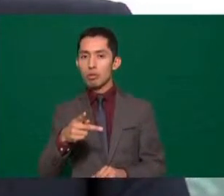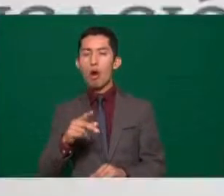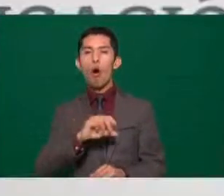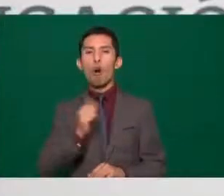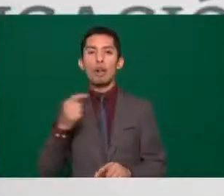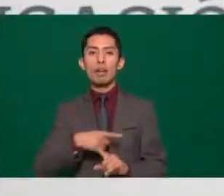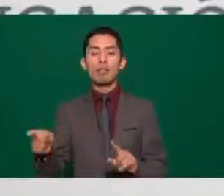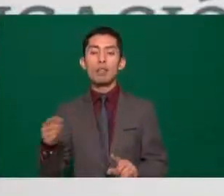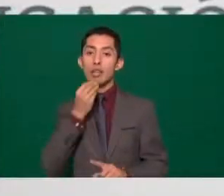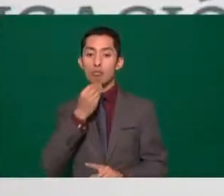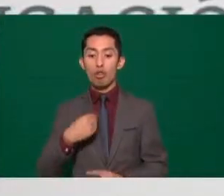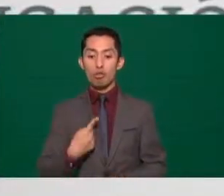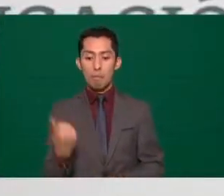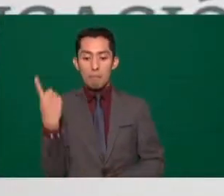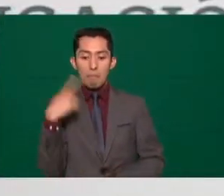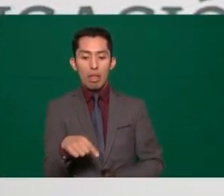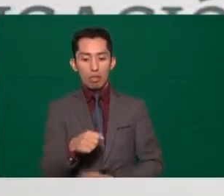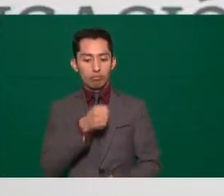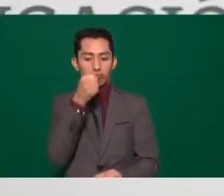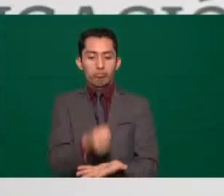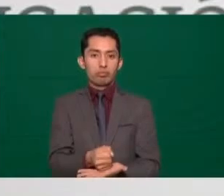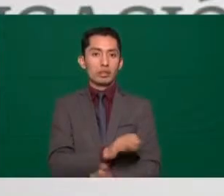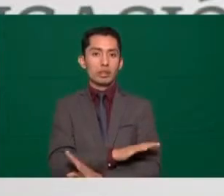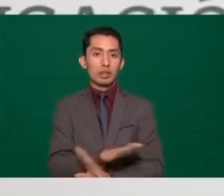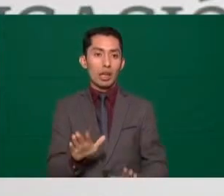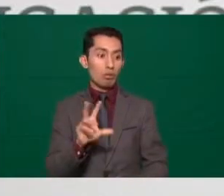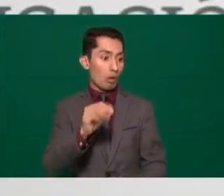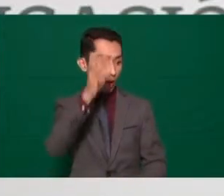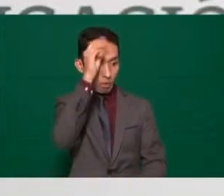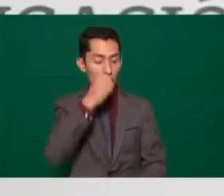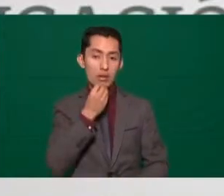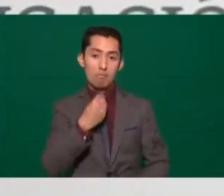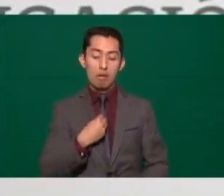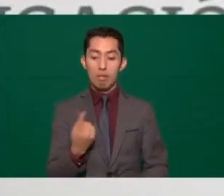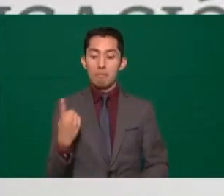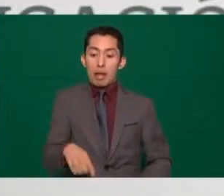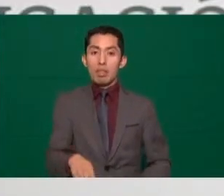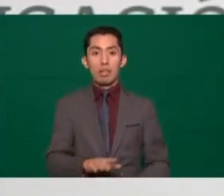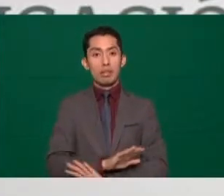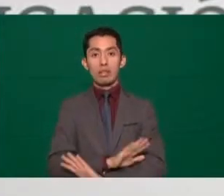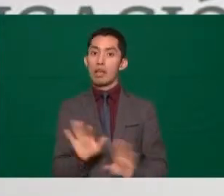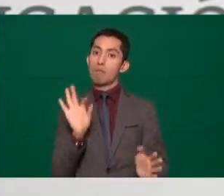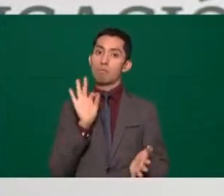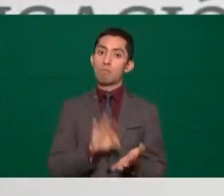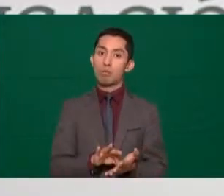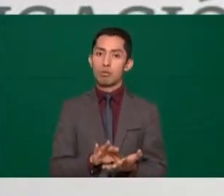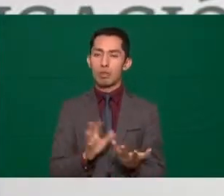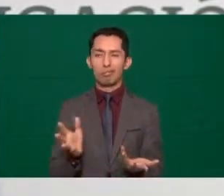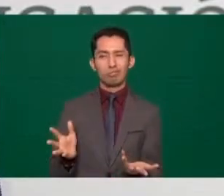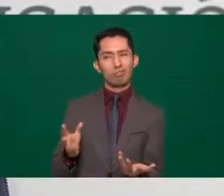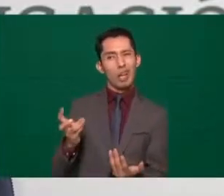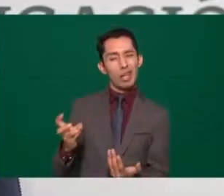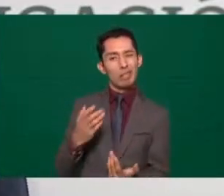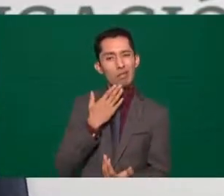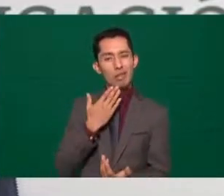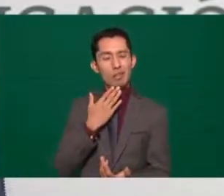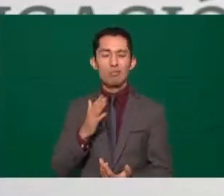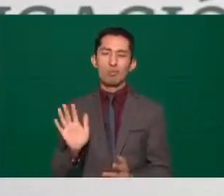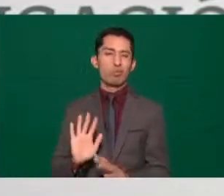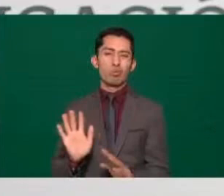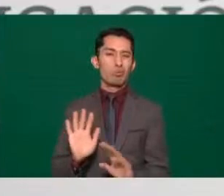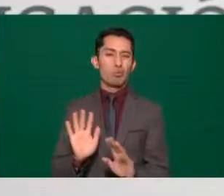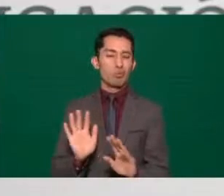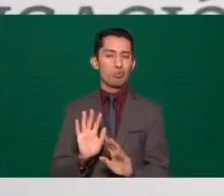único, es autoritarismo. Por eso, no olvidemos que estamos construyendo